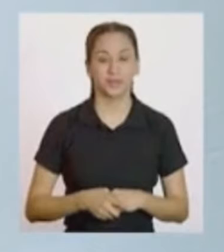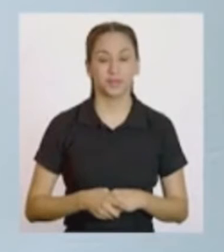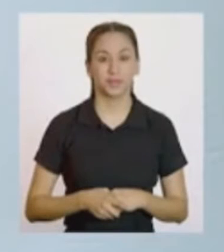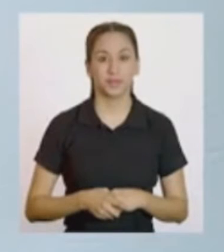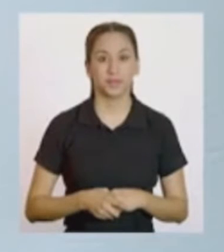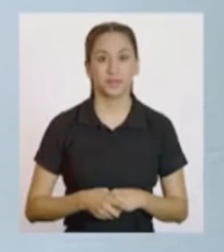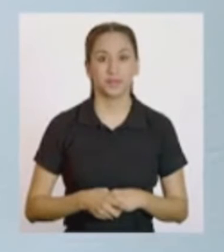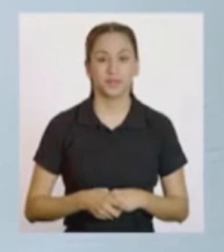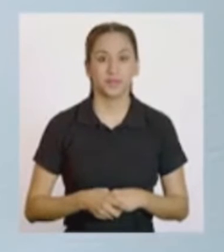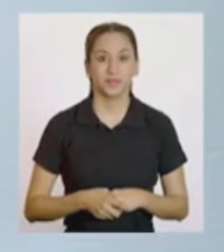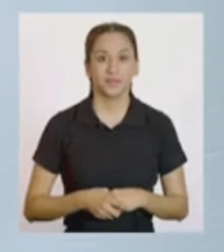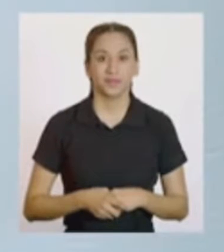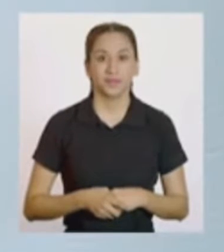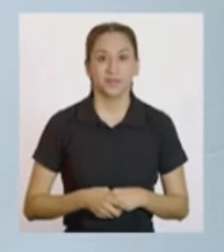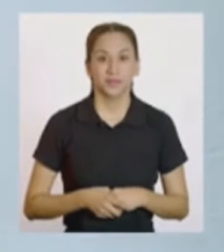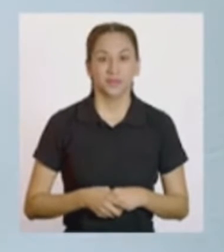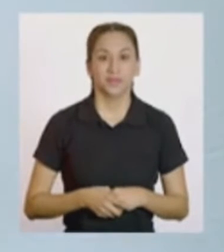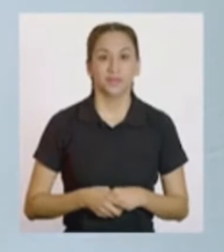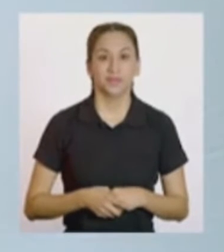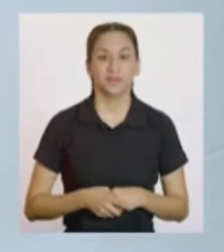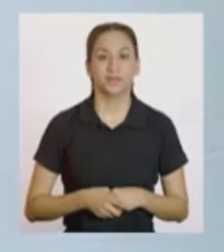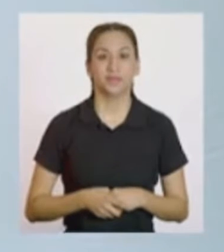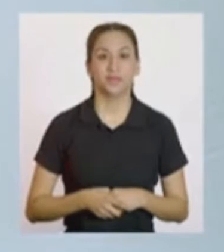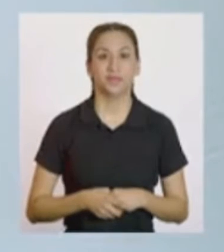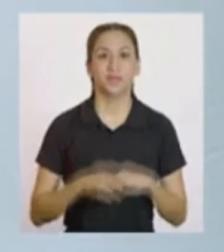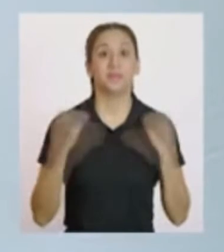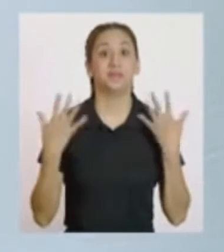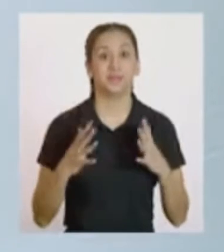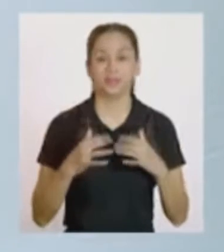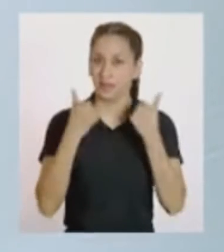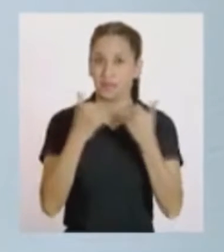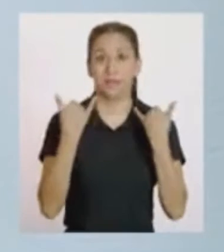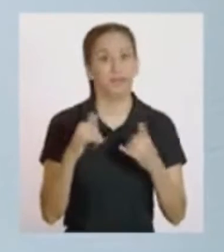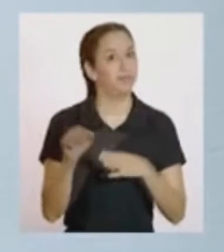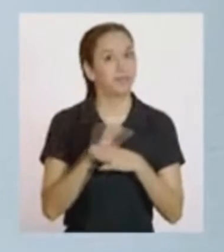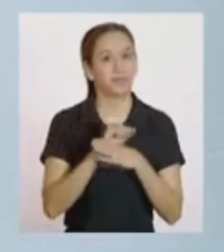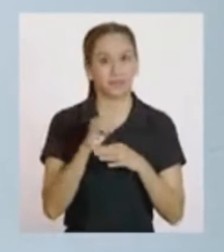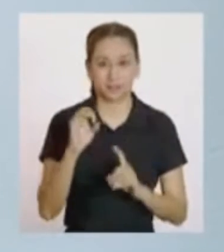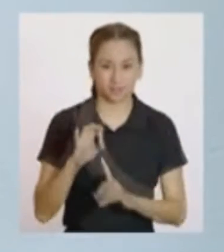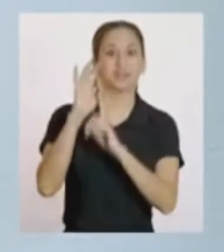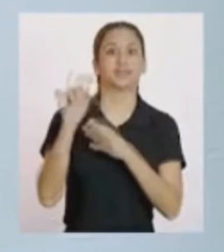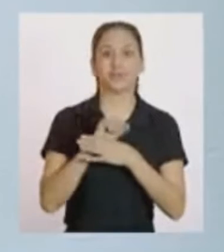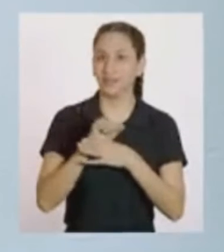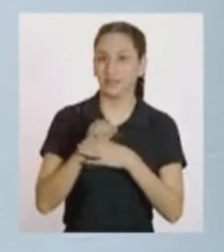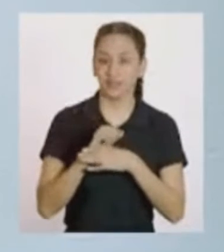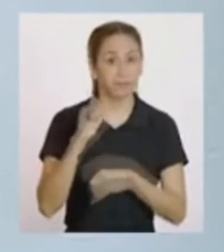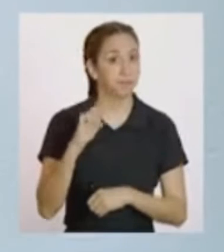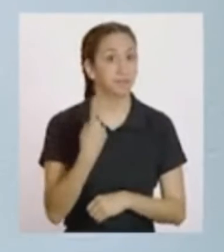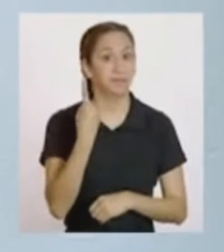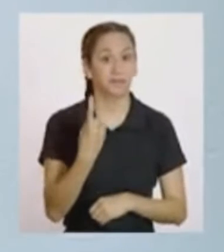Abro, centro, adelante, centro, abro y cerré. Muy bien, vamos con nuestro ejercicio central.